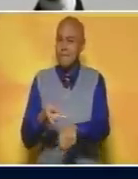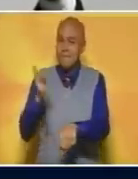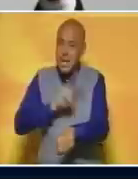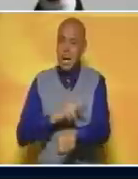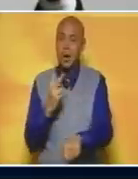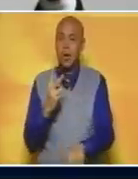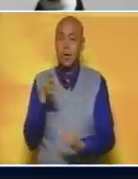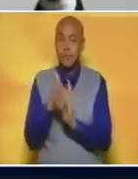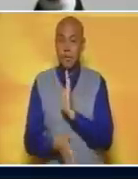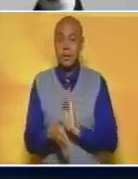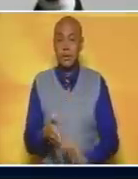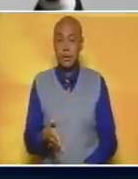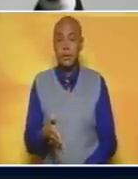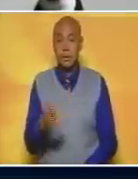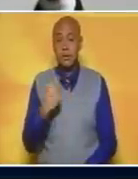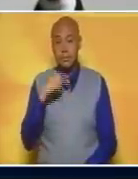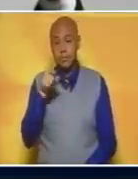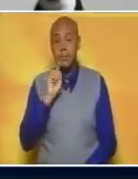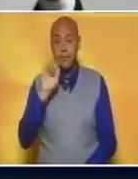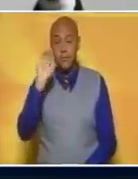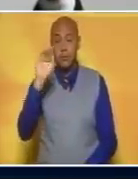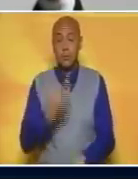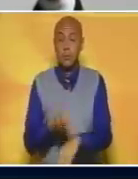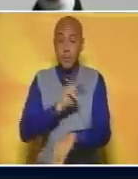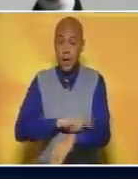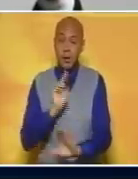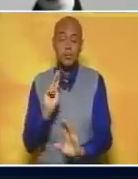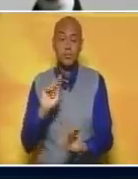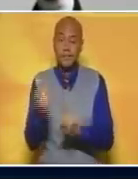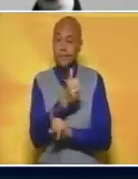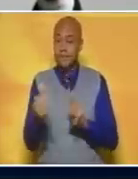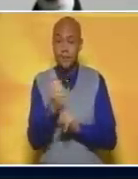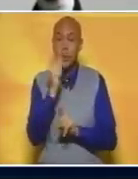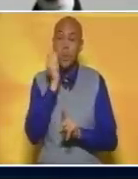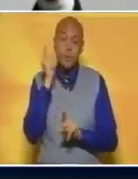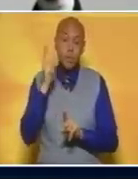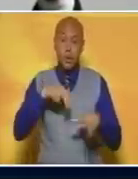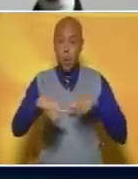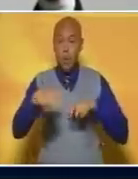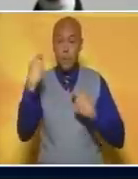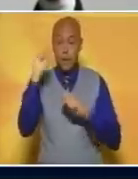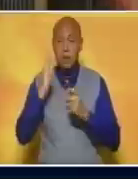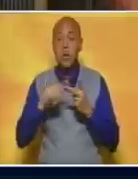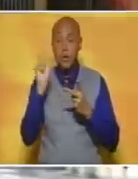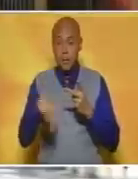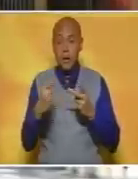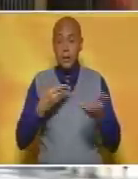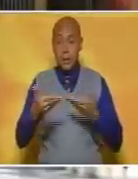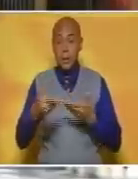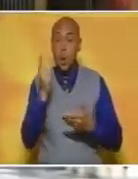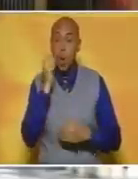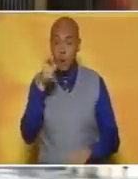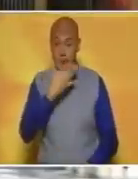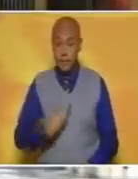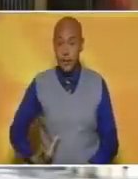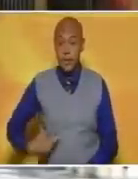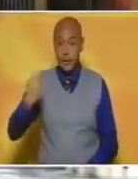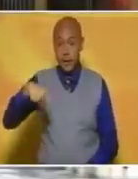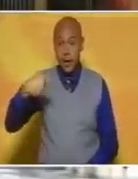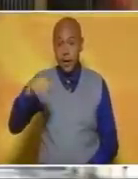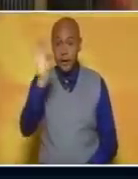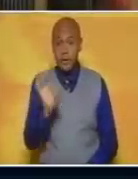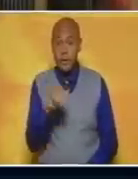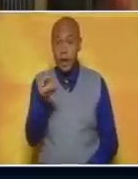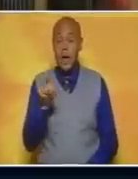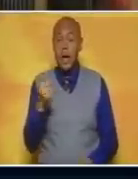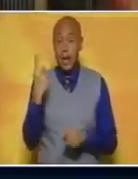detrimento, y va a ser perjudicial pues, para el comercio en general y para los servicios. El presidente de Fedecámara destacó que la libre importación